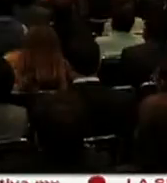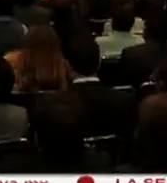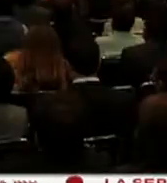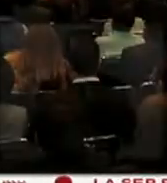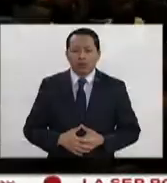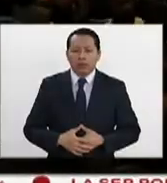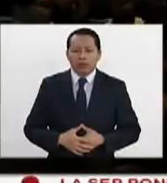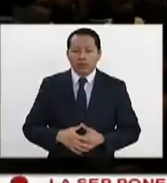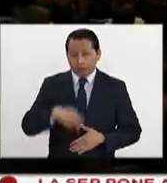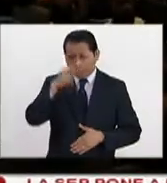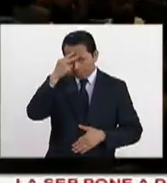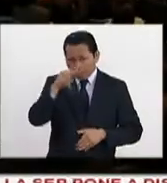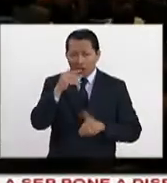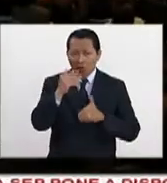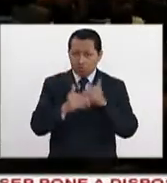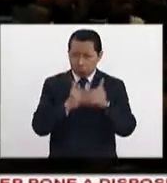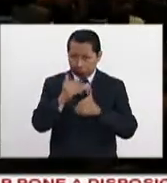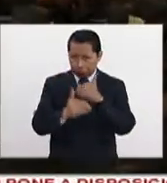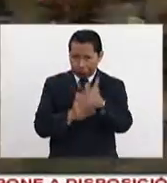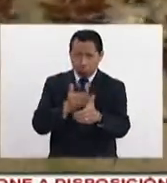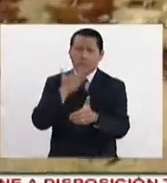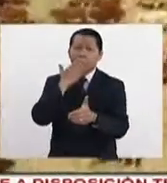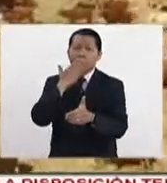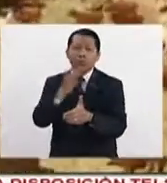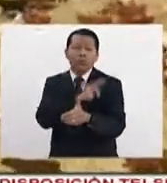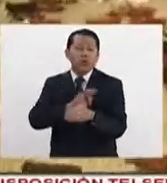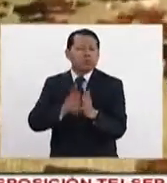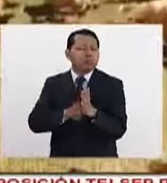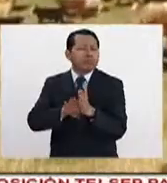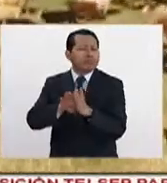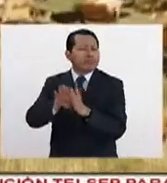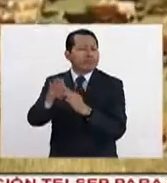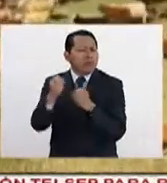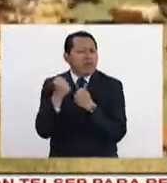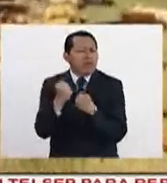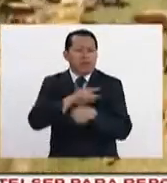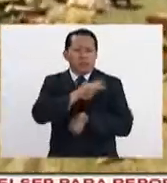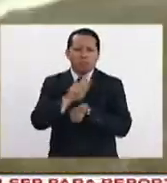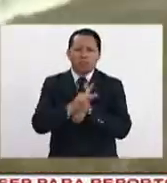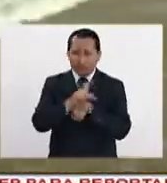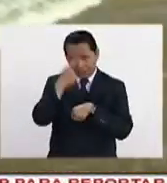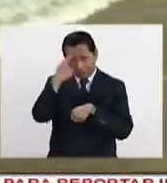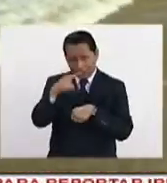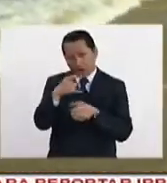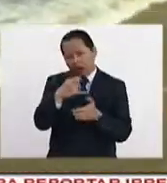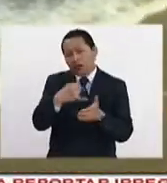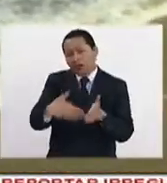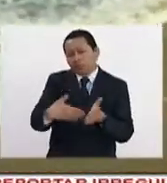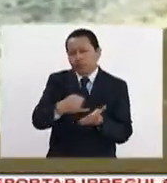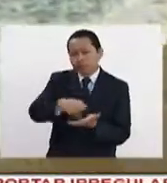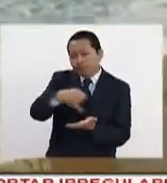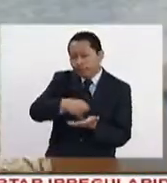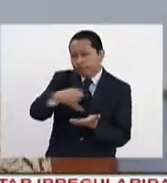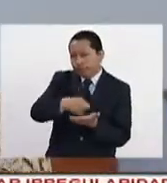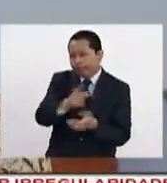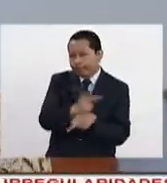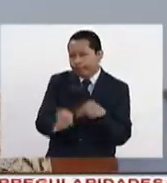Nuestro país avanza por la ruta correcta para ser una potencia en el sector agroalimentario, afirmó el presidente Enrique Peña